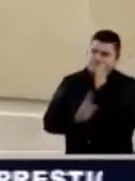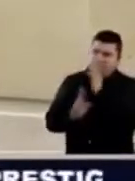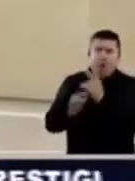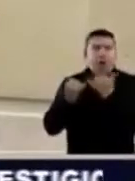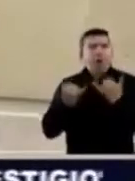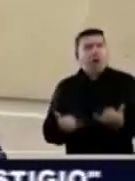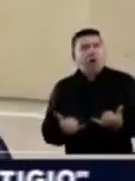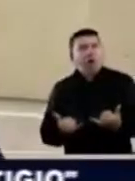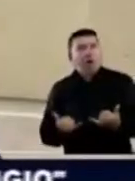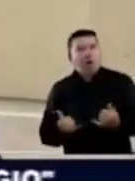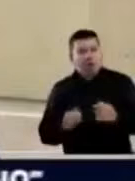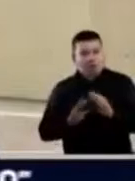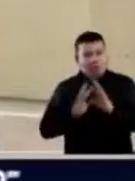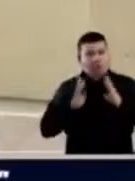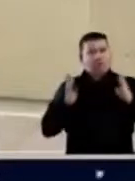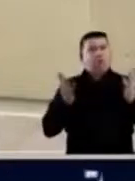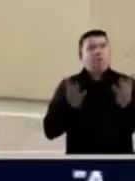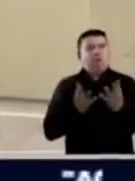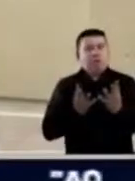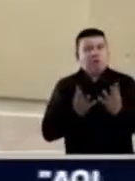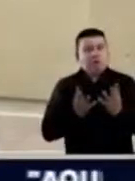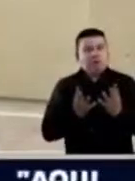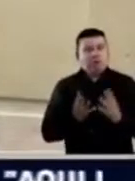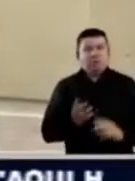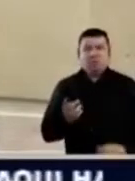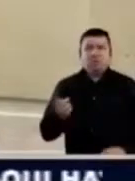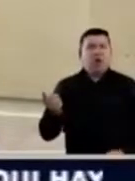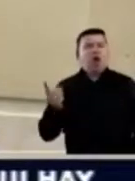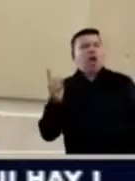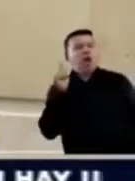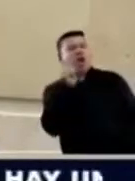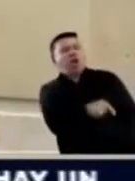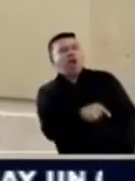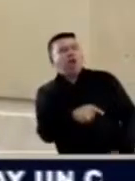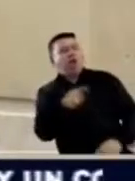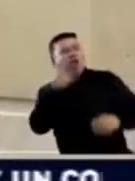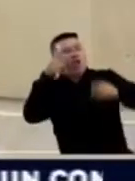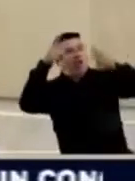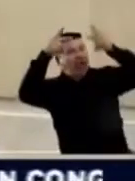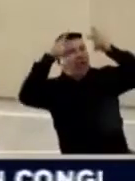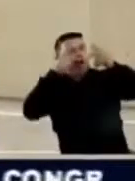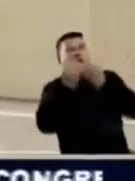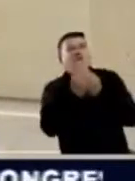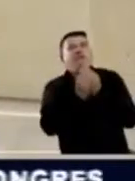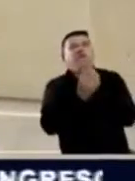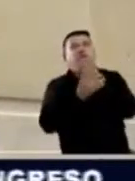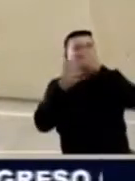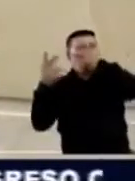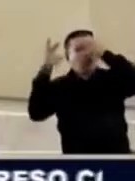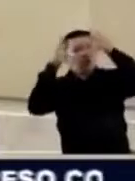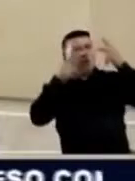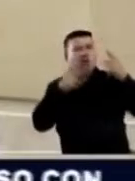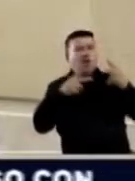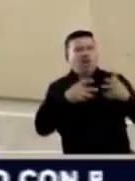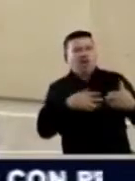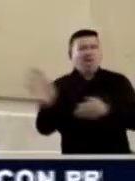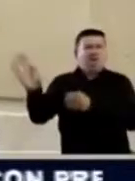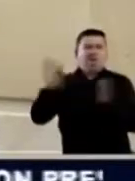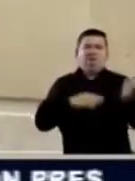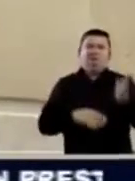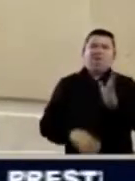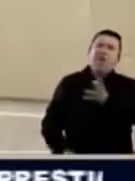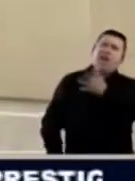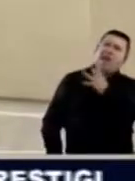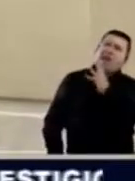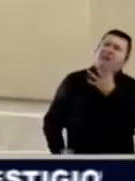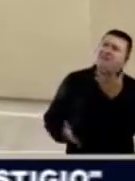en las redes sociales de Dairon Alexander Moreno Sánchez hay una fotografía en donde el senador Name